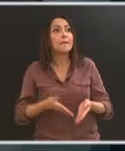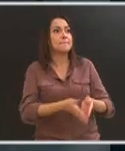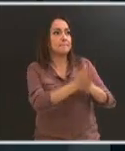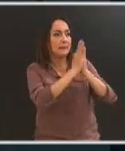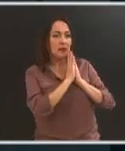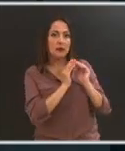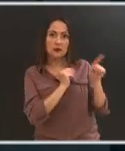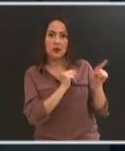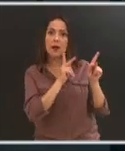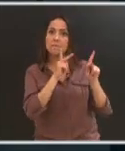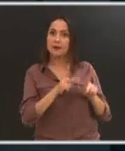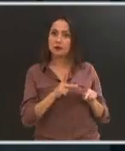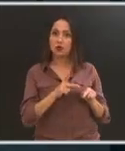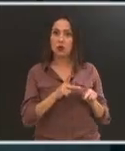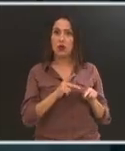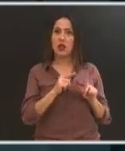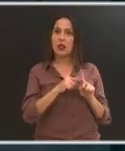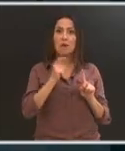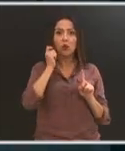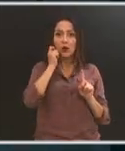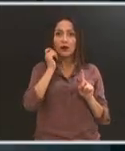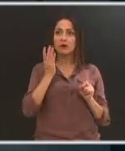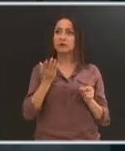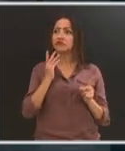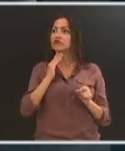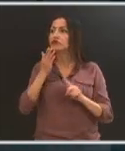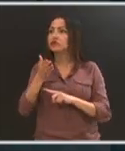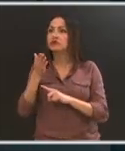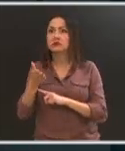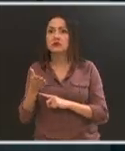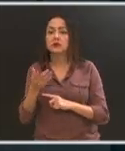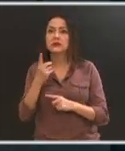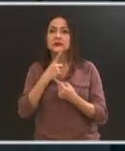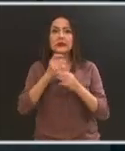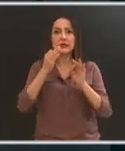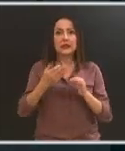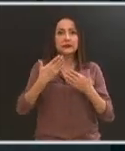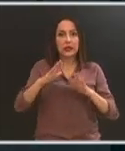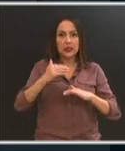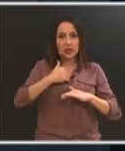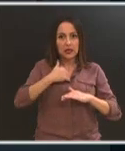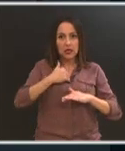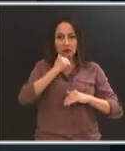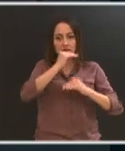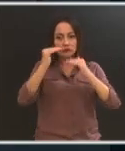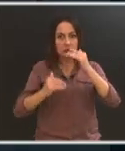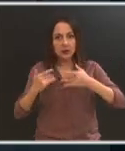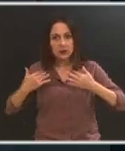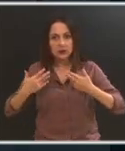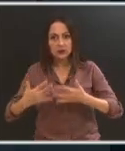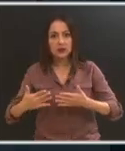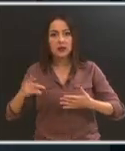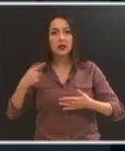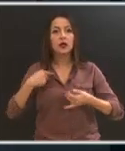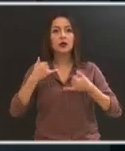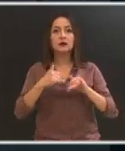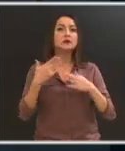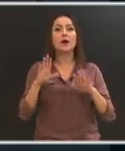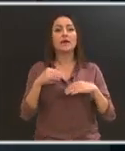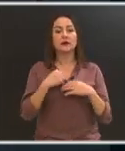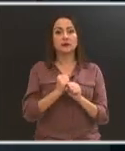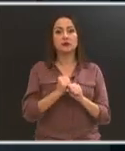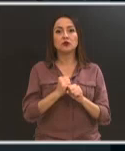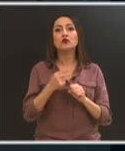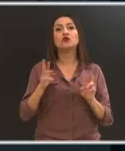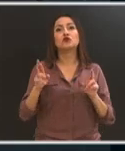de la persona interesada y ante la sentencia que teníamos de desestimación de la acusación que había hecho